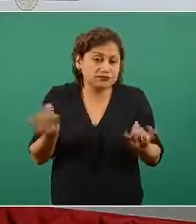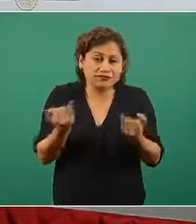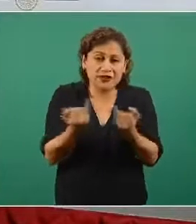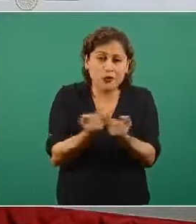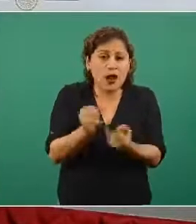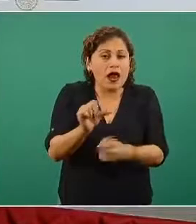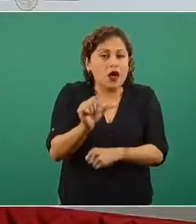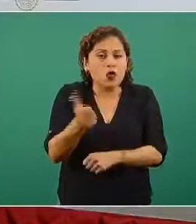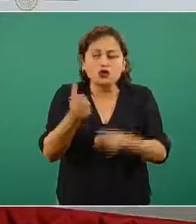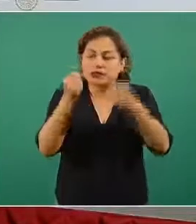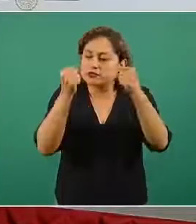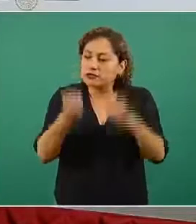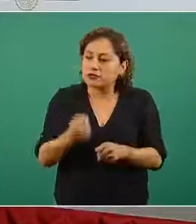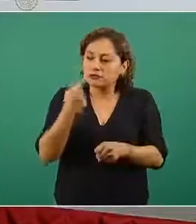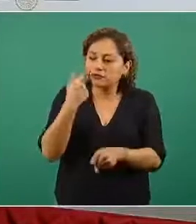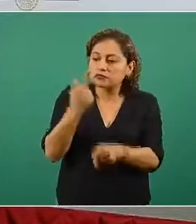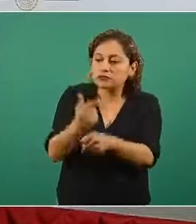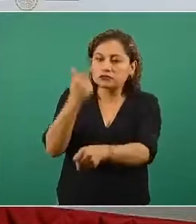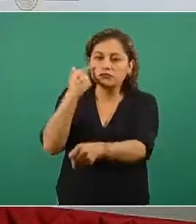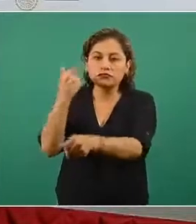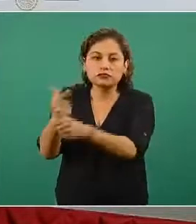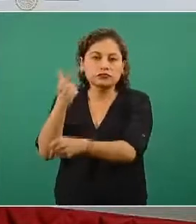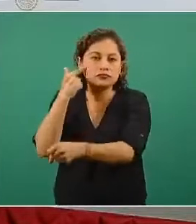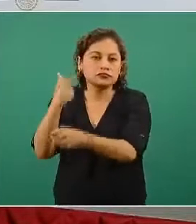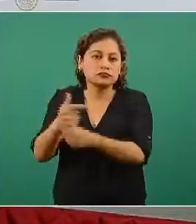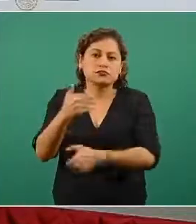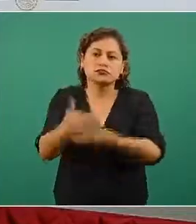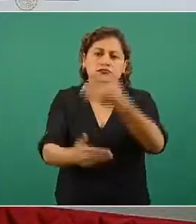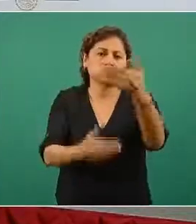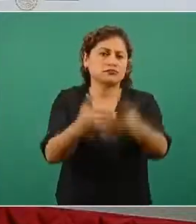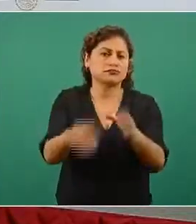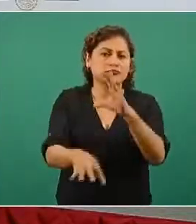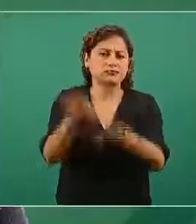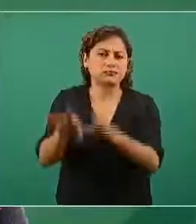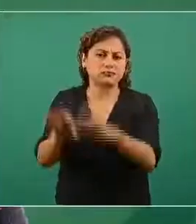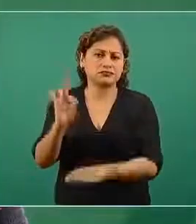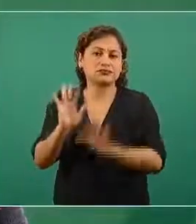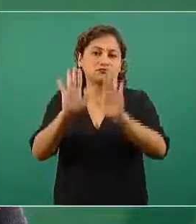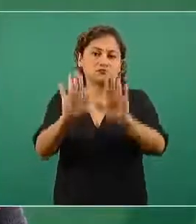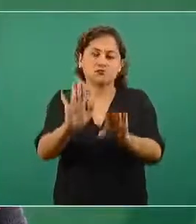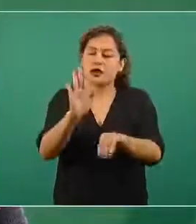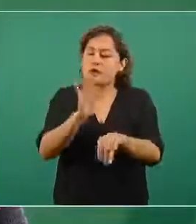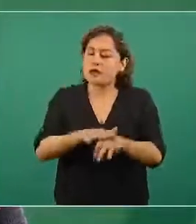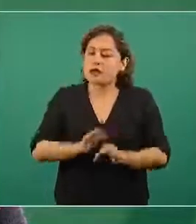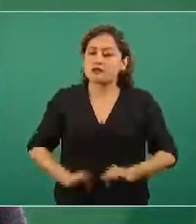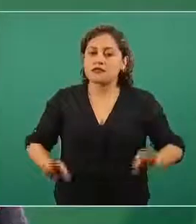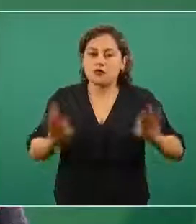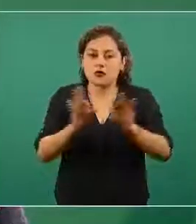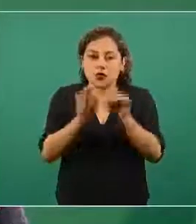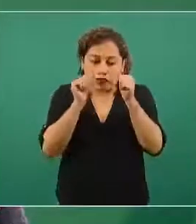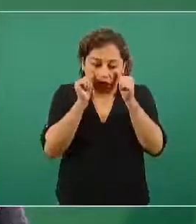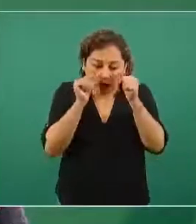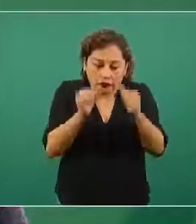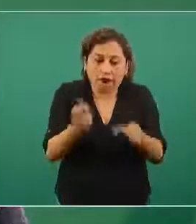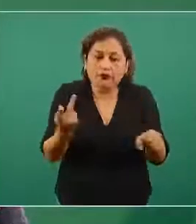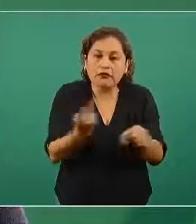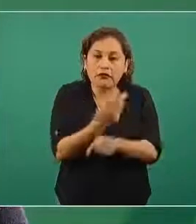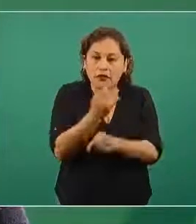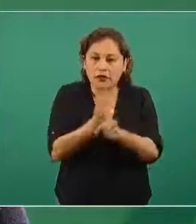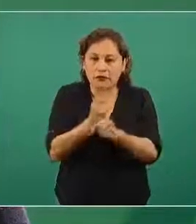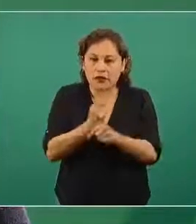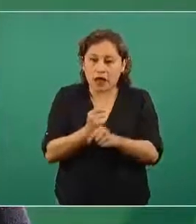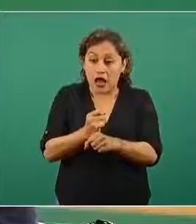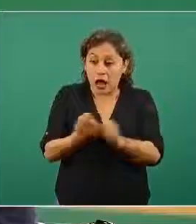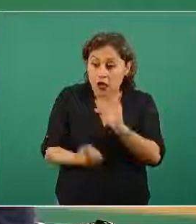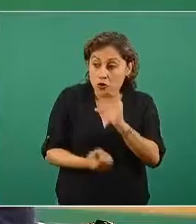Lo importante siempre será, uno, si tienen capacidad o no de producir enfermedad más grave y por lo tanto incrementar la